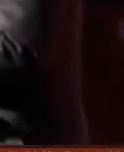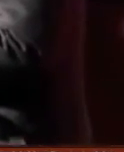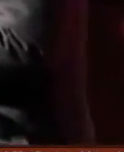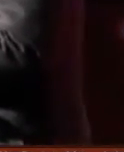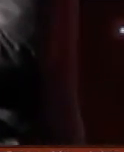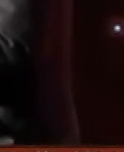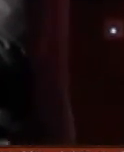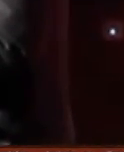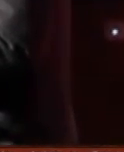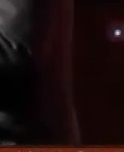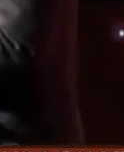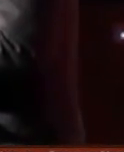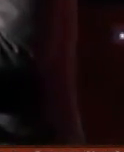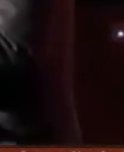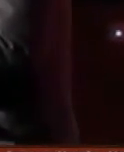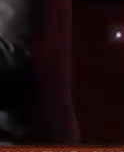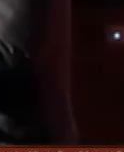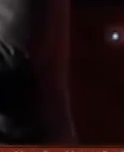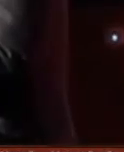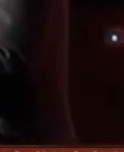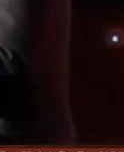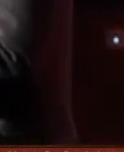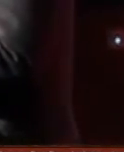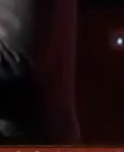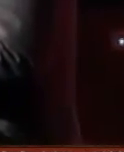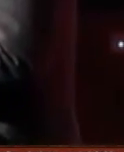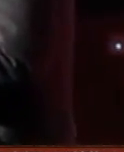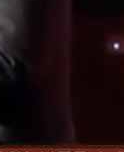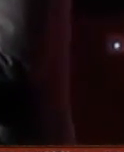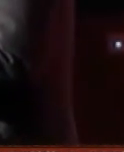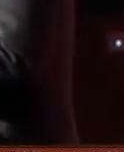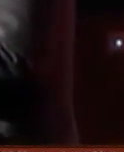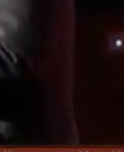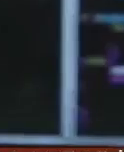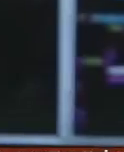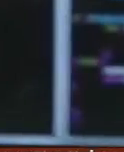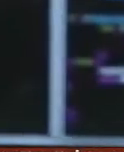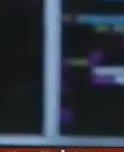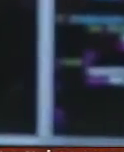el cáncer, recibió un donativo, ayer se anunció, de